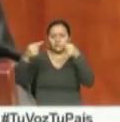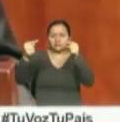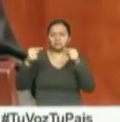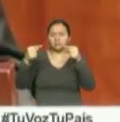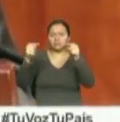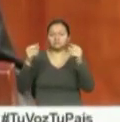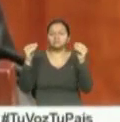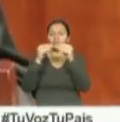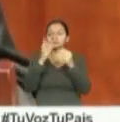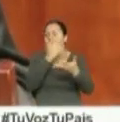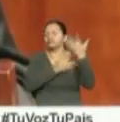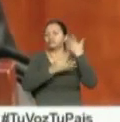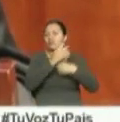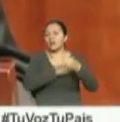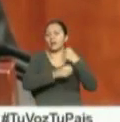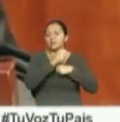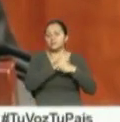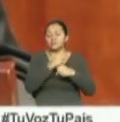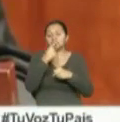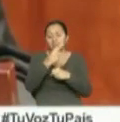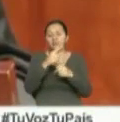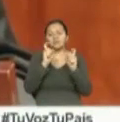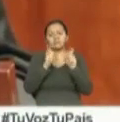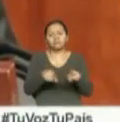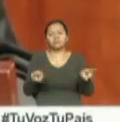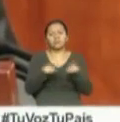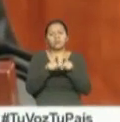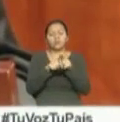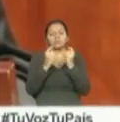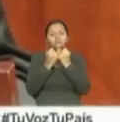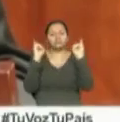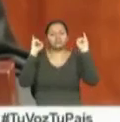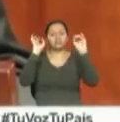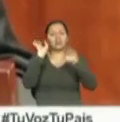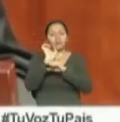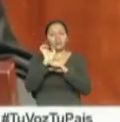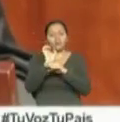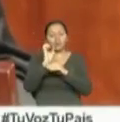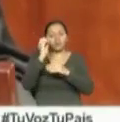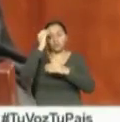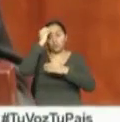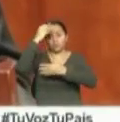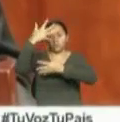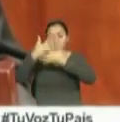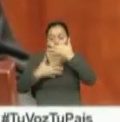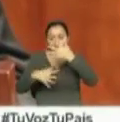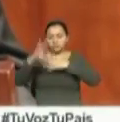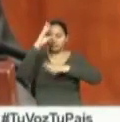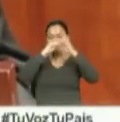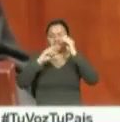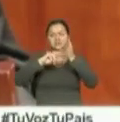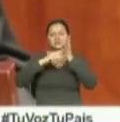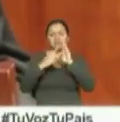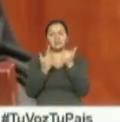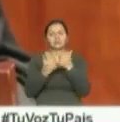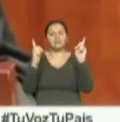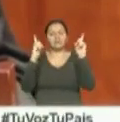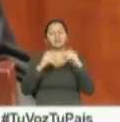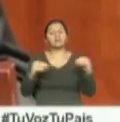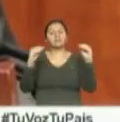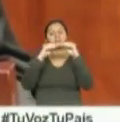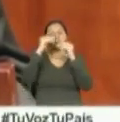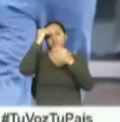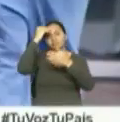disputa histórica, es una disputa por la independencia del Ecuador, porque el conocimiento es libertad y el conocimiento